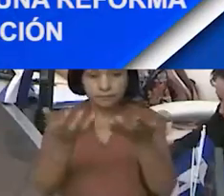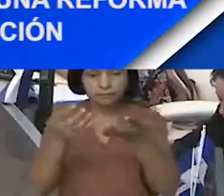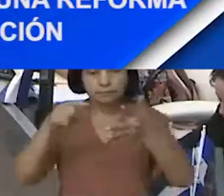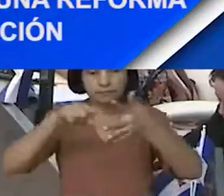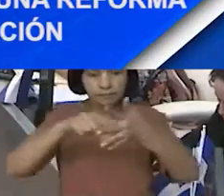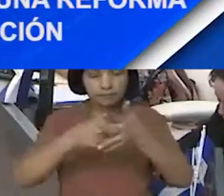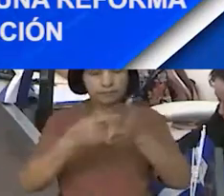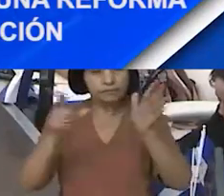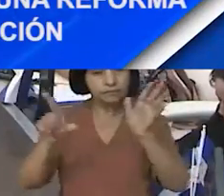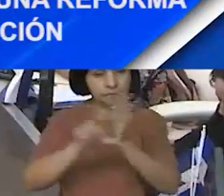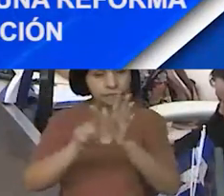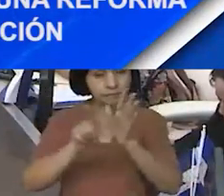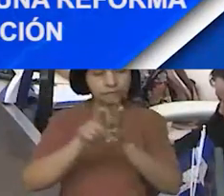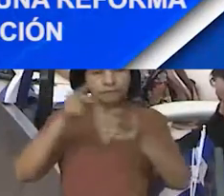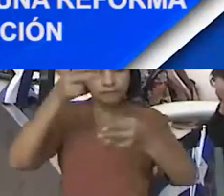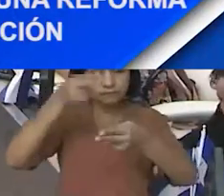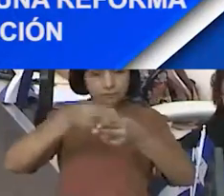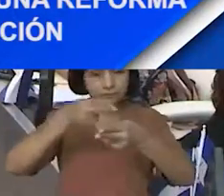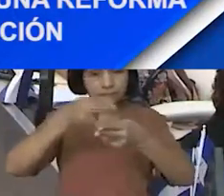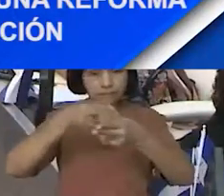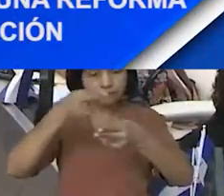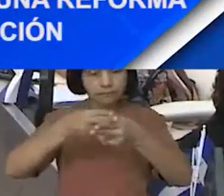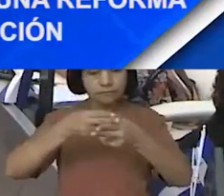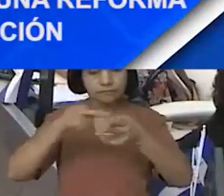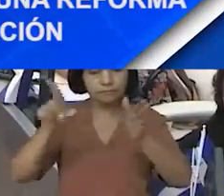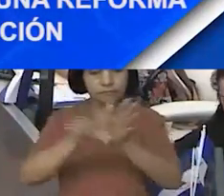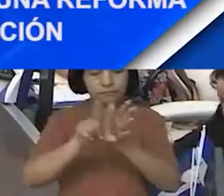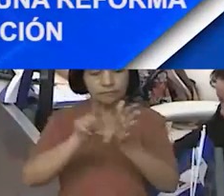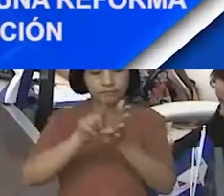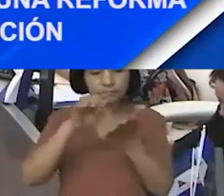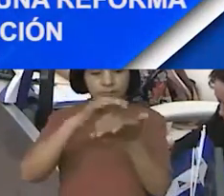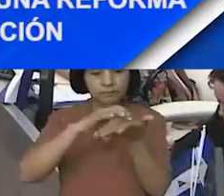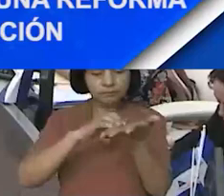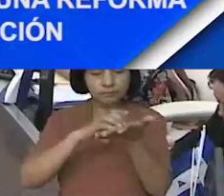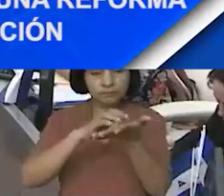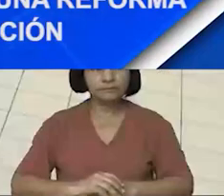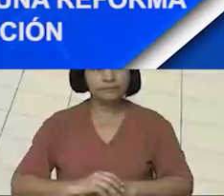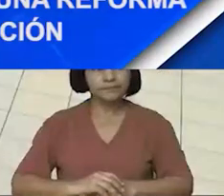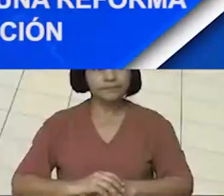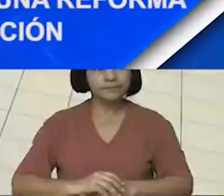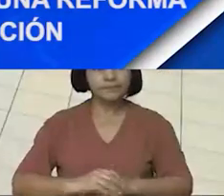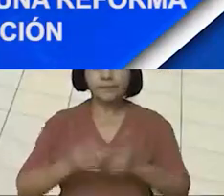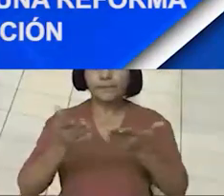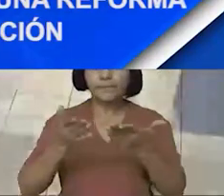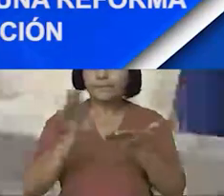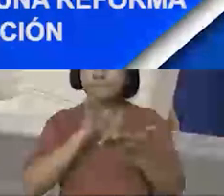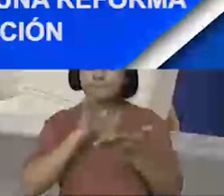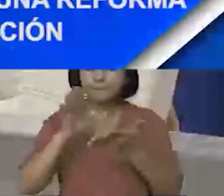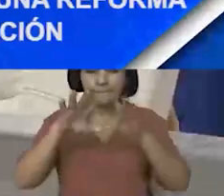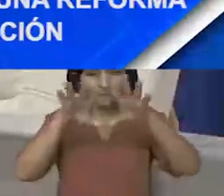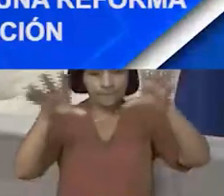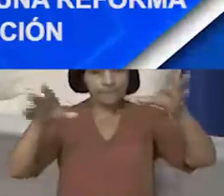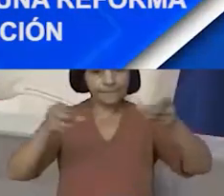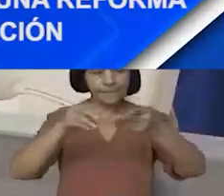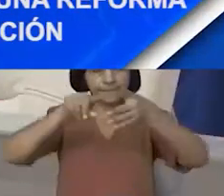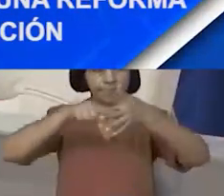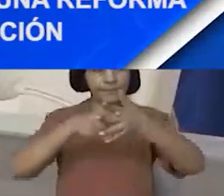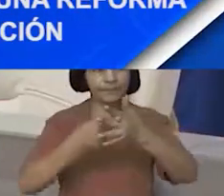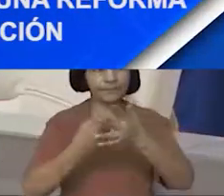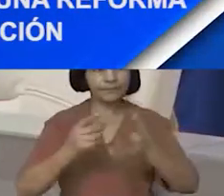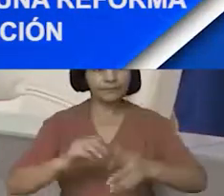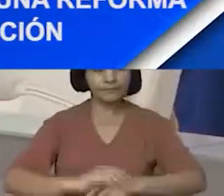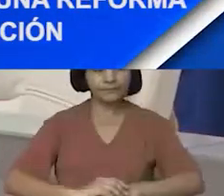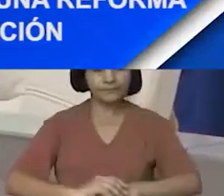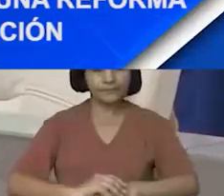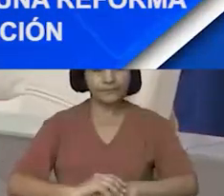artículo 159 de la Constitución de la República que persigue equiparar los presupuestos a todos los poderes